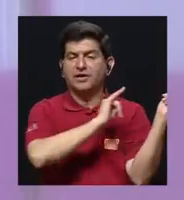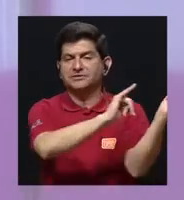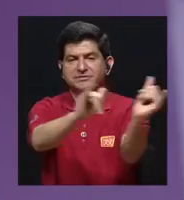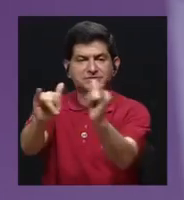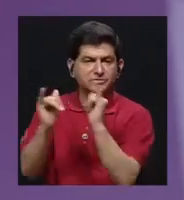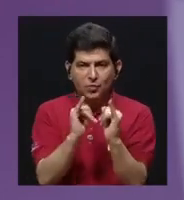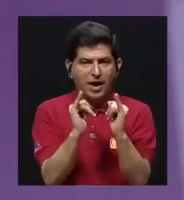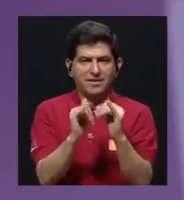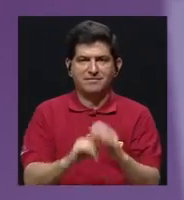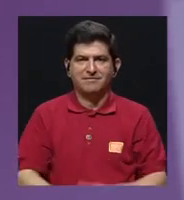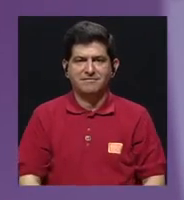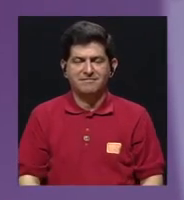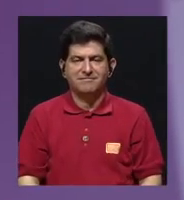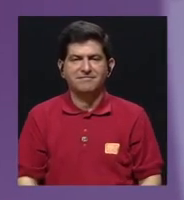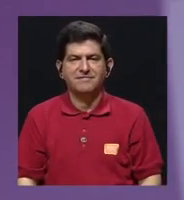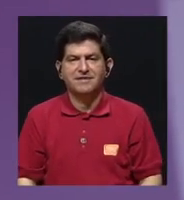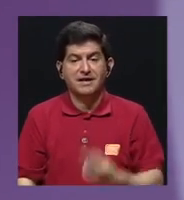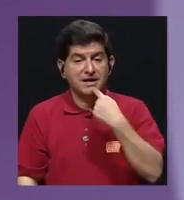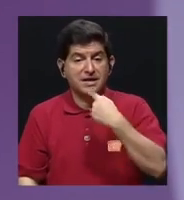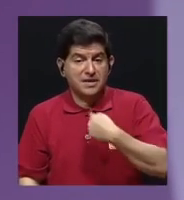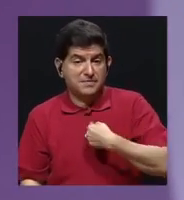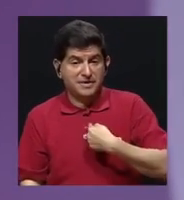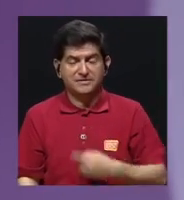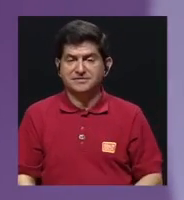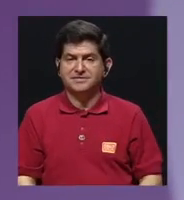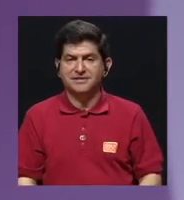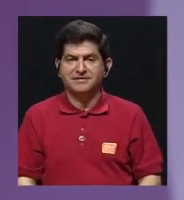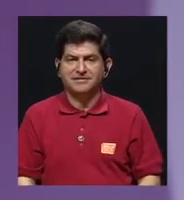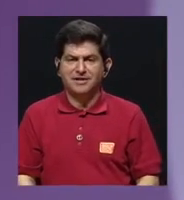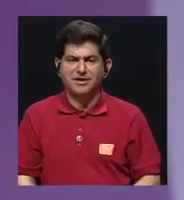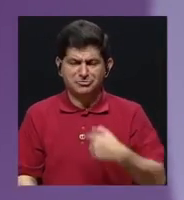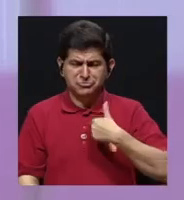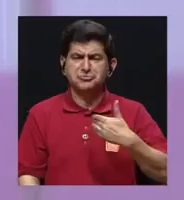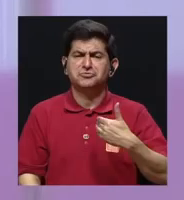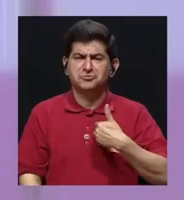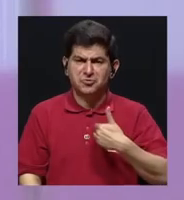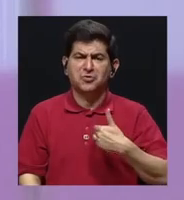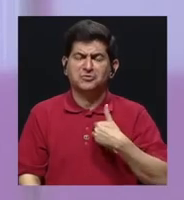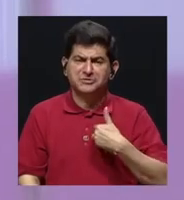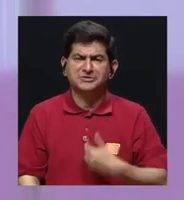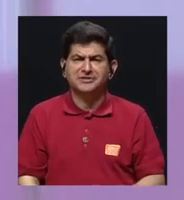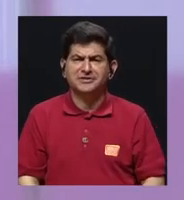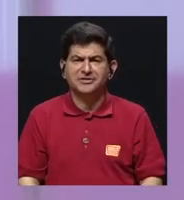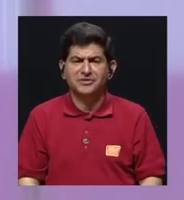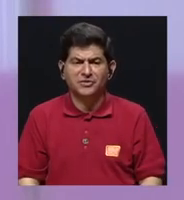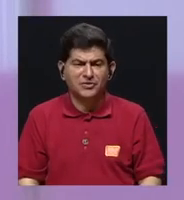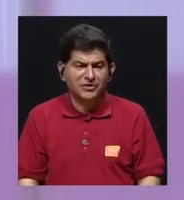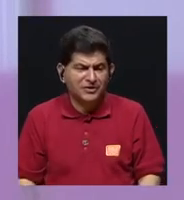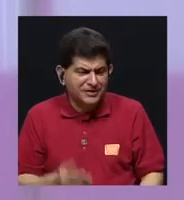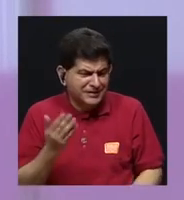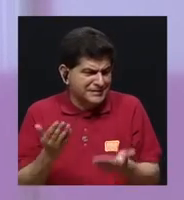igual. Y si, uh-huh. Los, ay, que me decían a mí ellas, porque yo les decía que yo